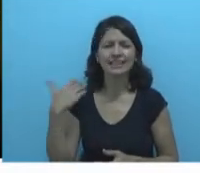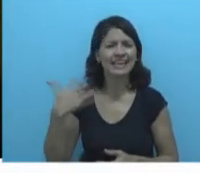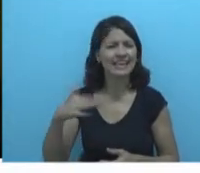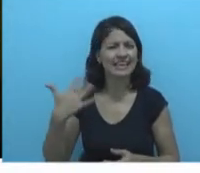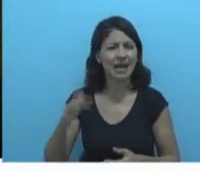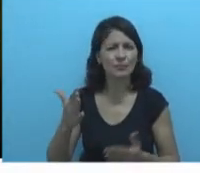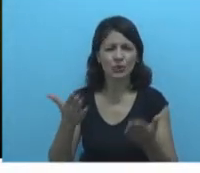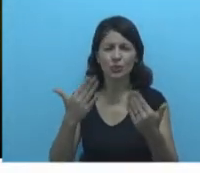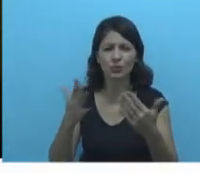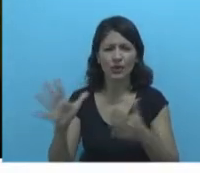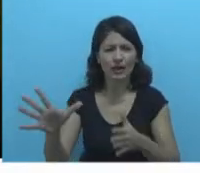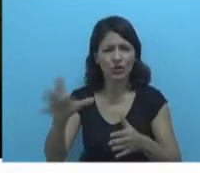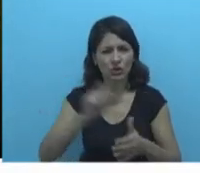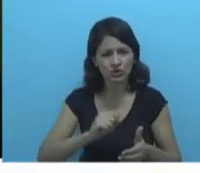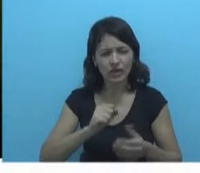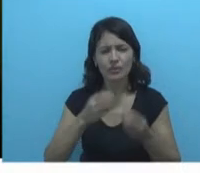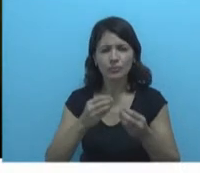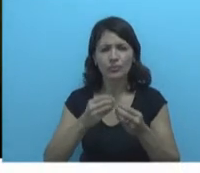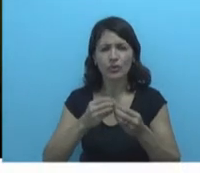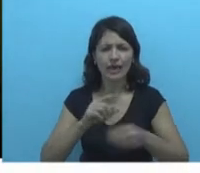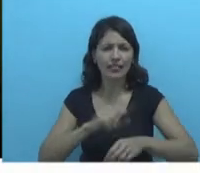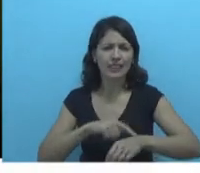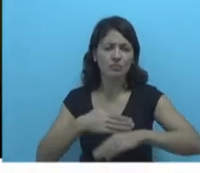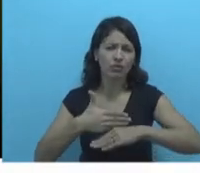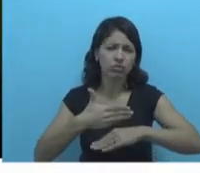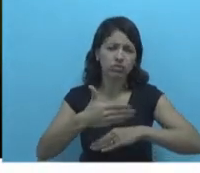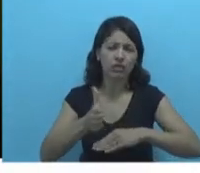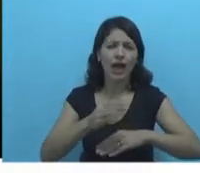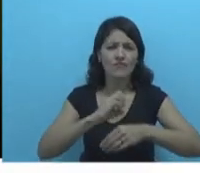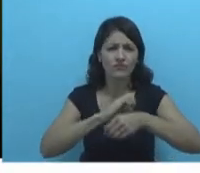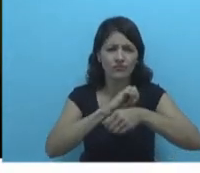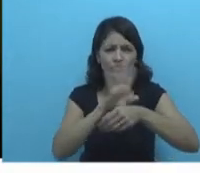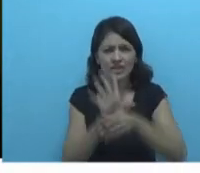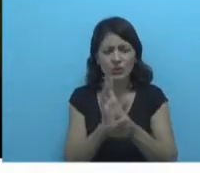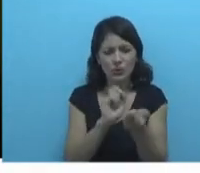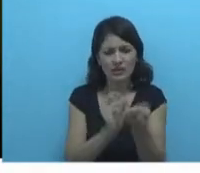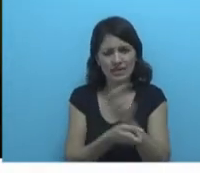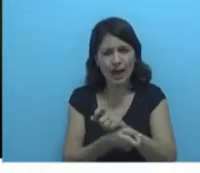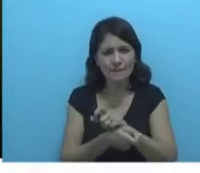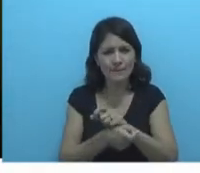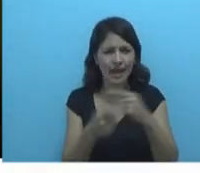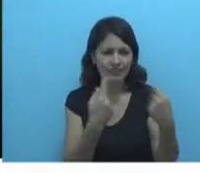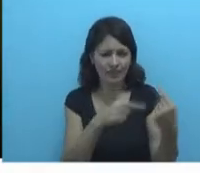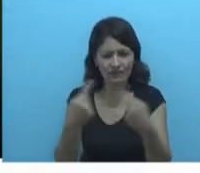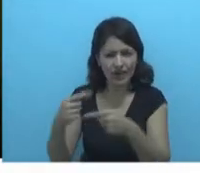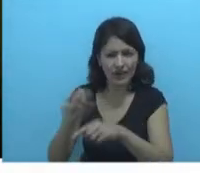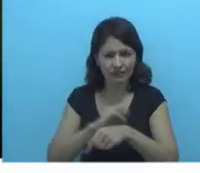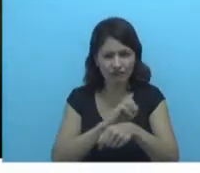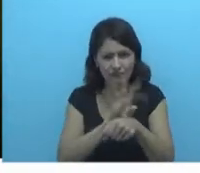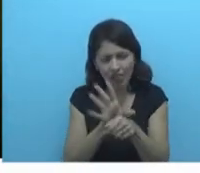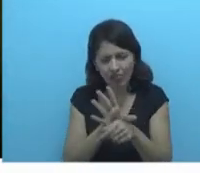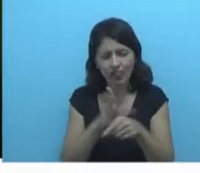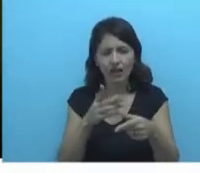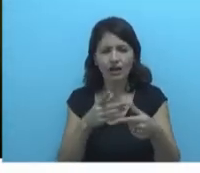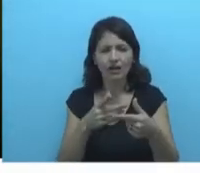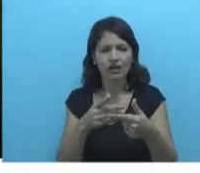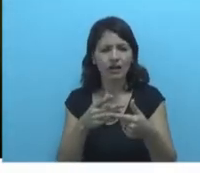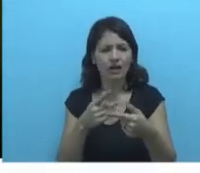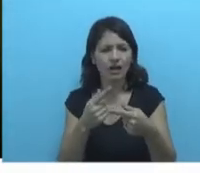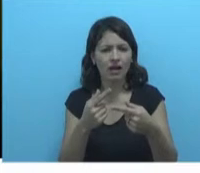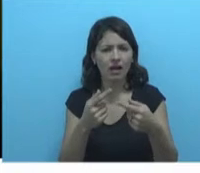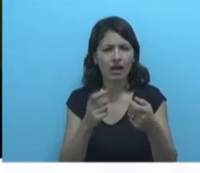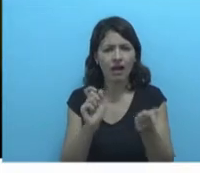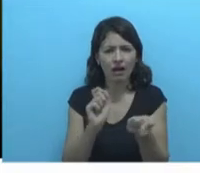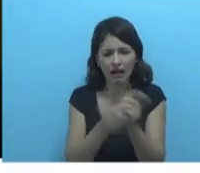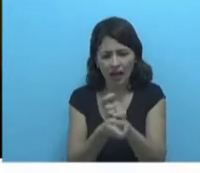acelere. A medida que pasa el tiempo, las variantes del virus que se van generando por sucesivas mutaciones van